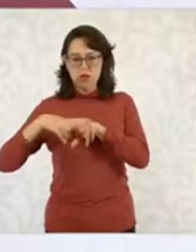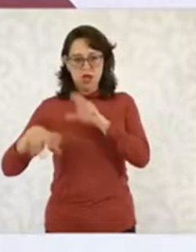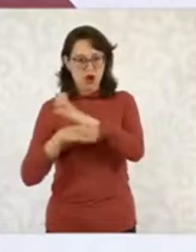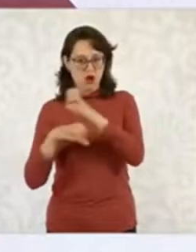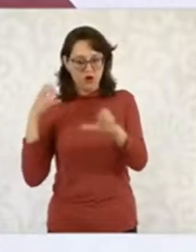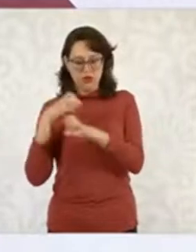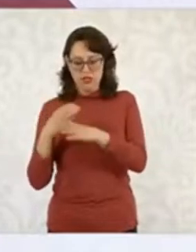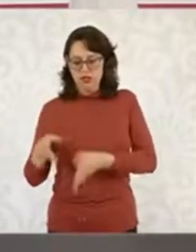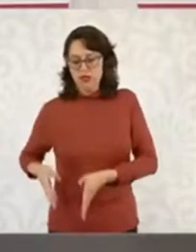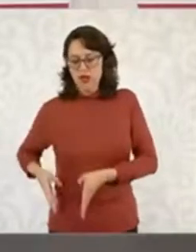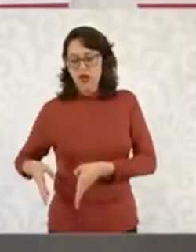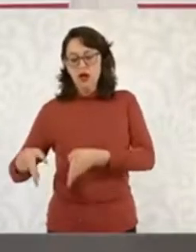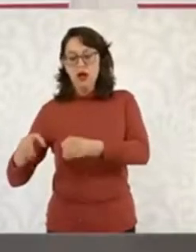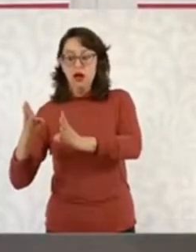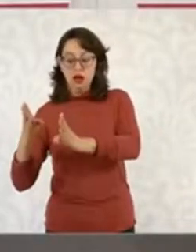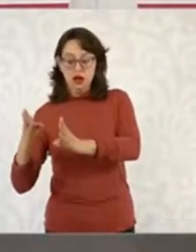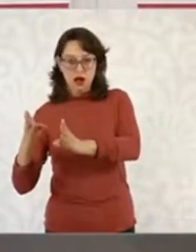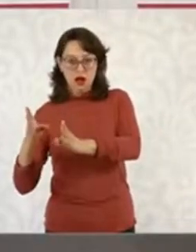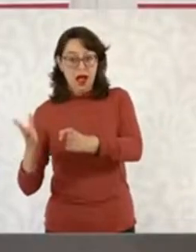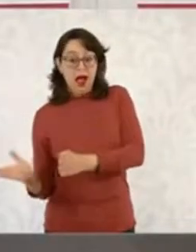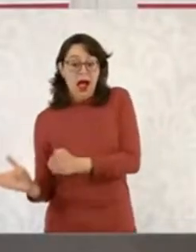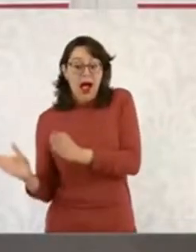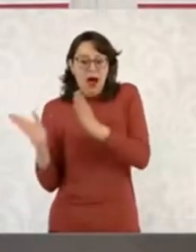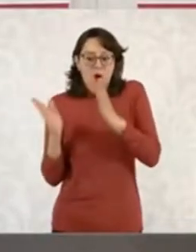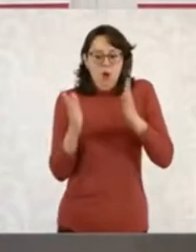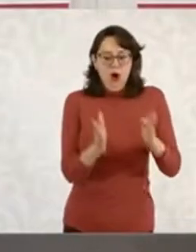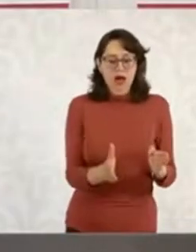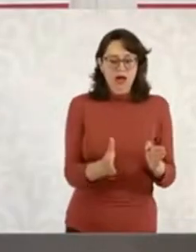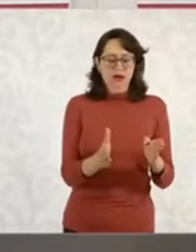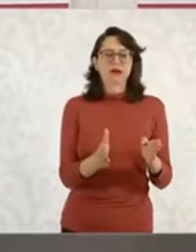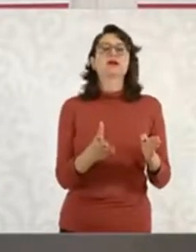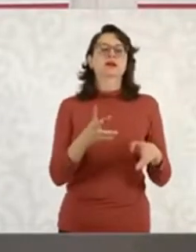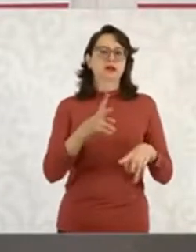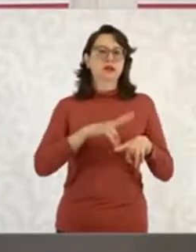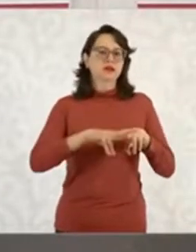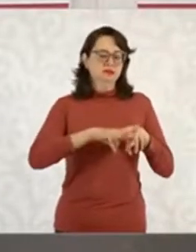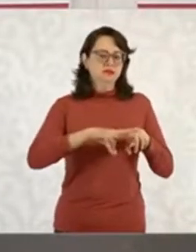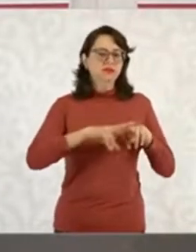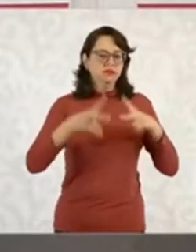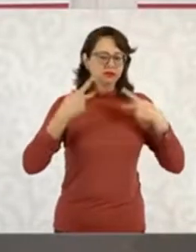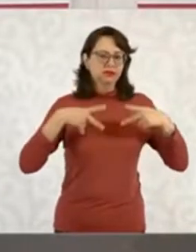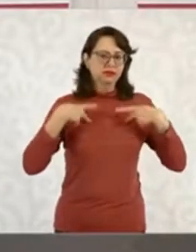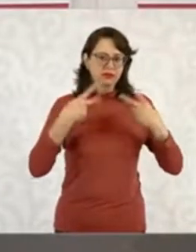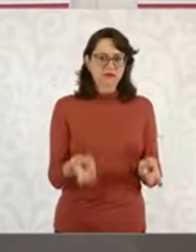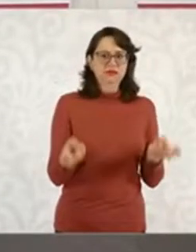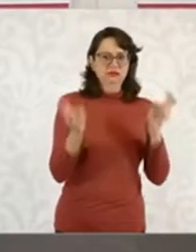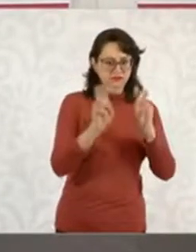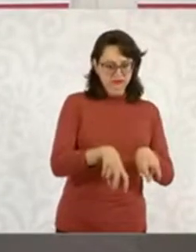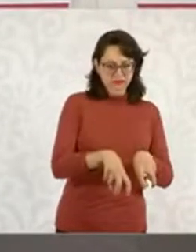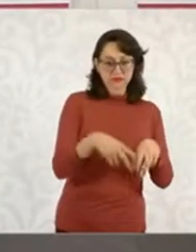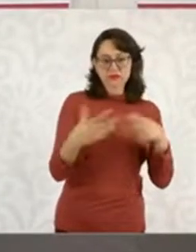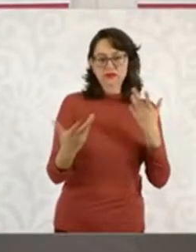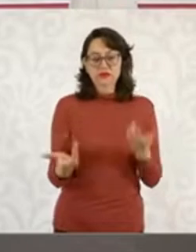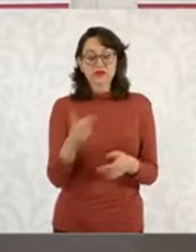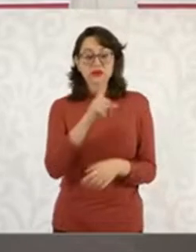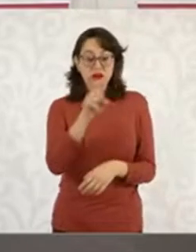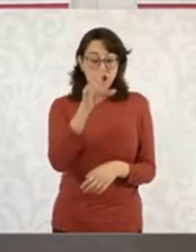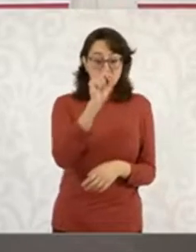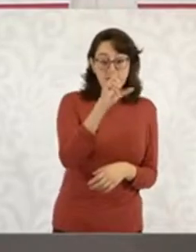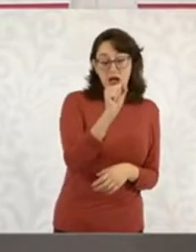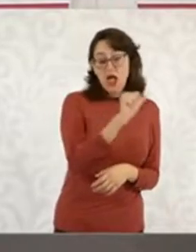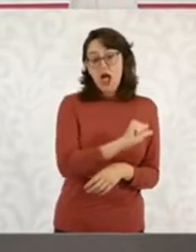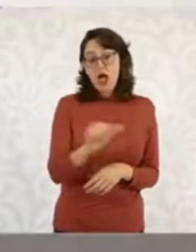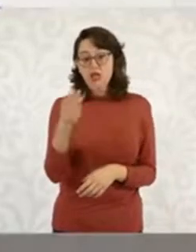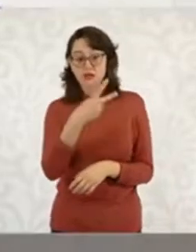existentes precisamente por el uso del derecho de vía en la mayor parte del trazo. Velocidades máximas de entre 160 y